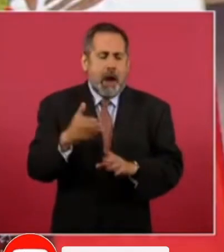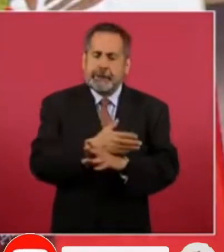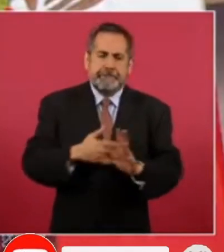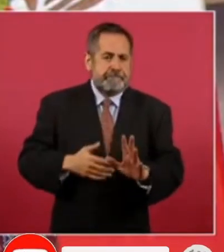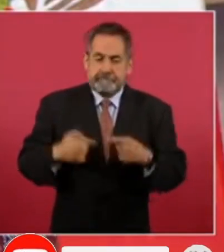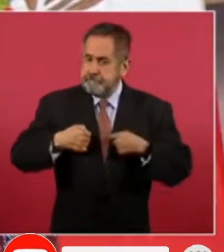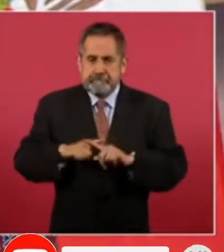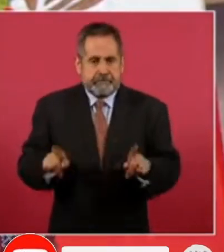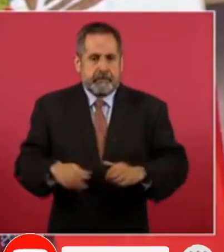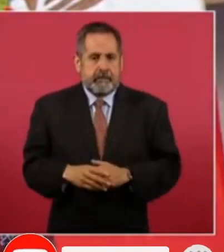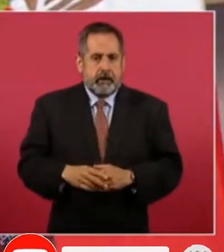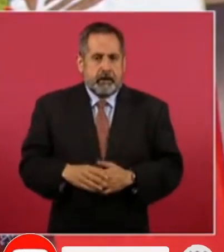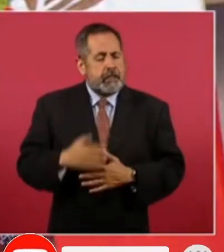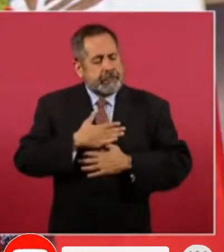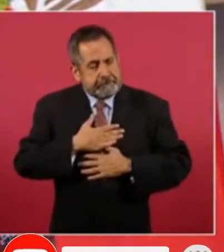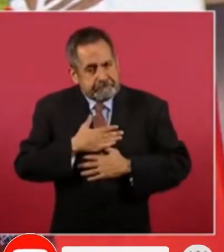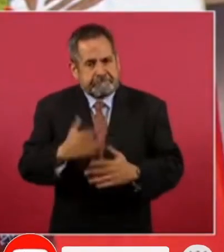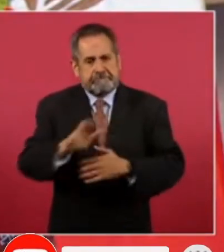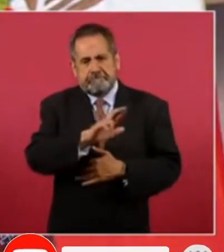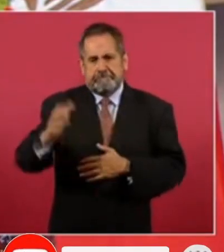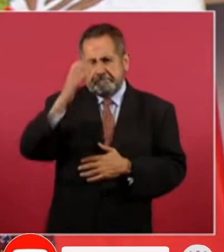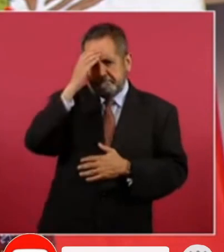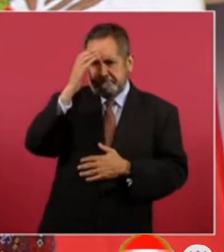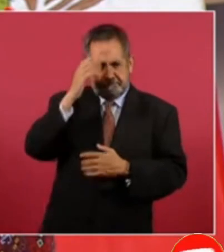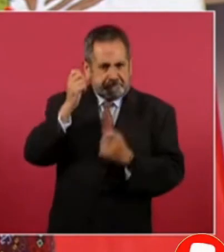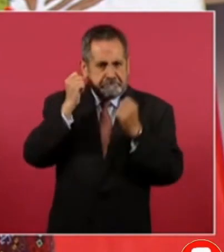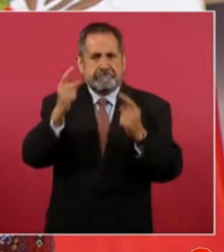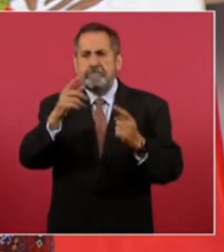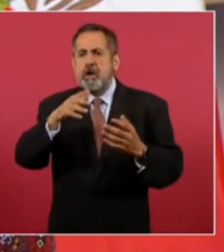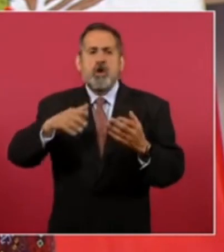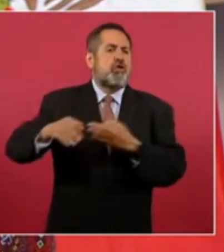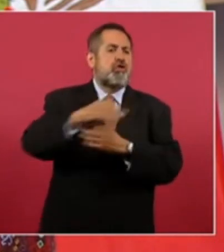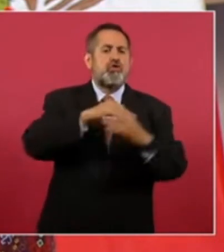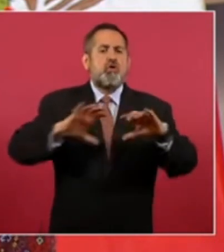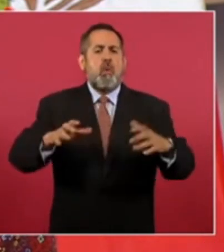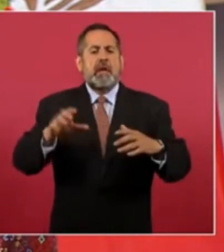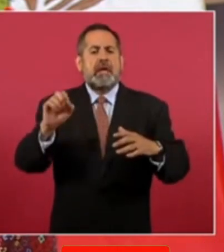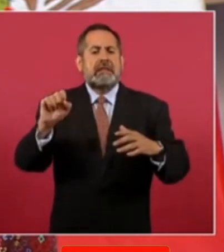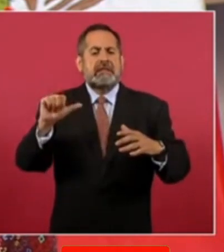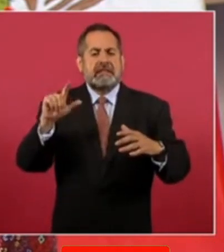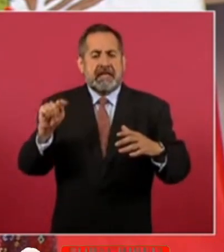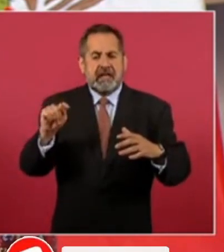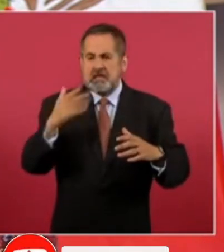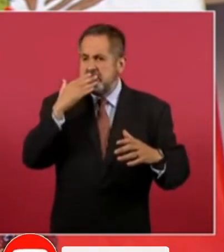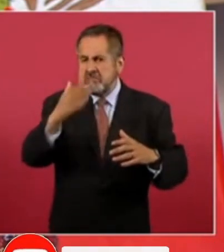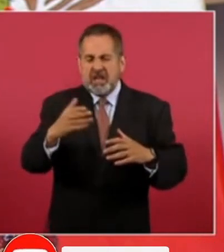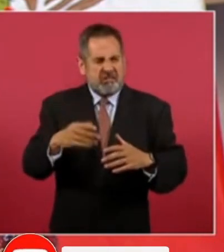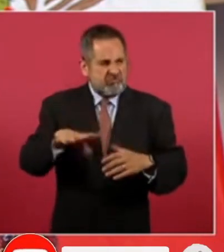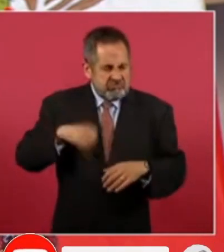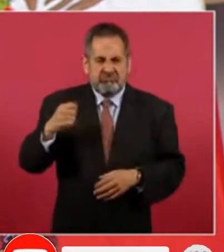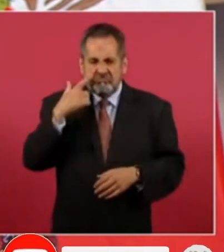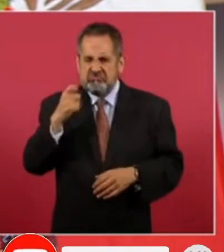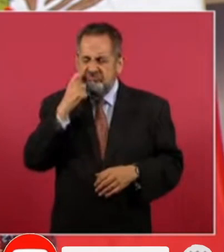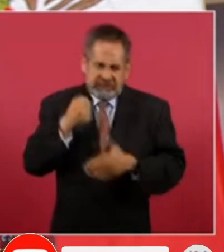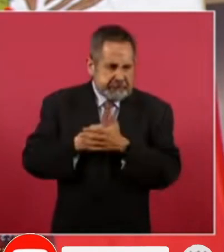Quiero manifestar mi más profundo reconocimiento a toda la comunidad del SAT, que se mantuvo en la primera línea